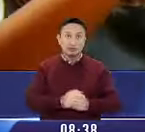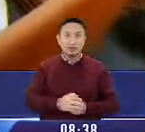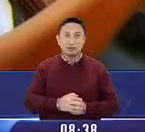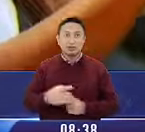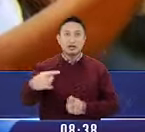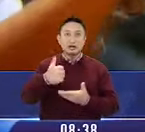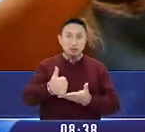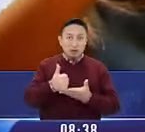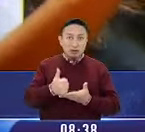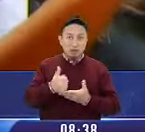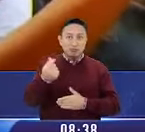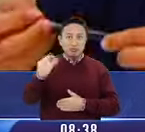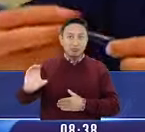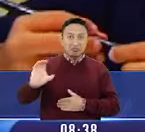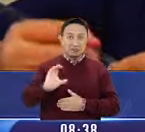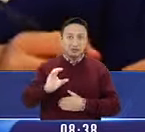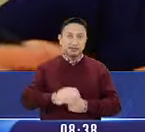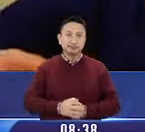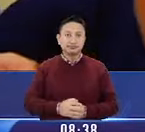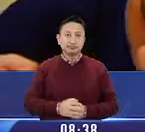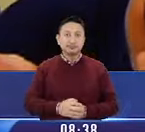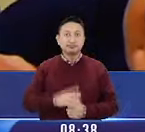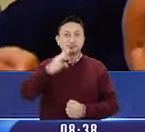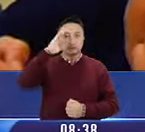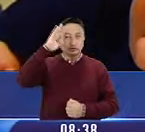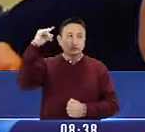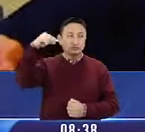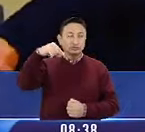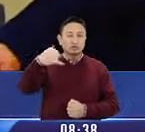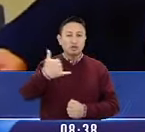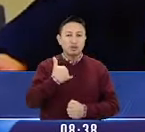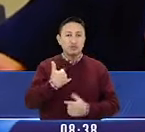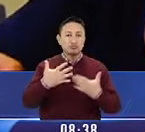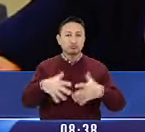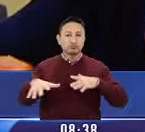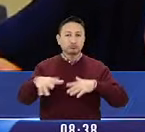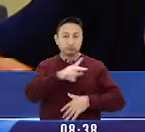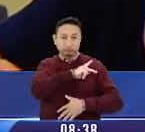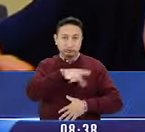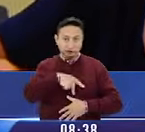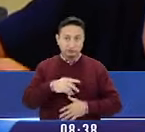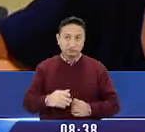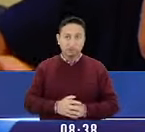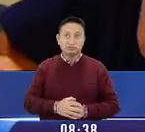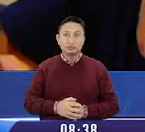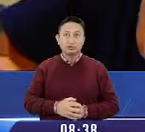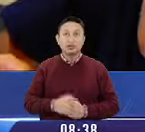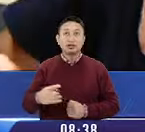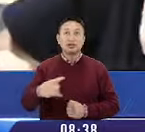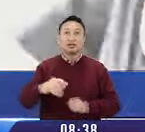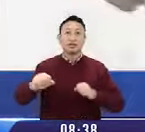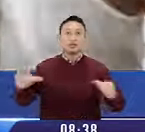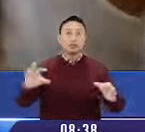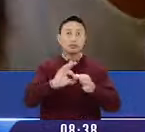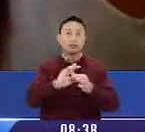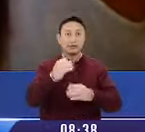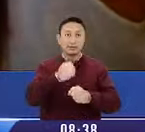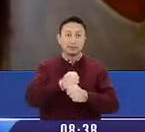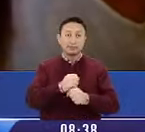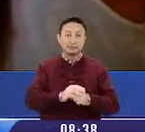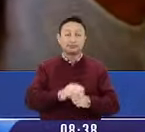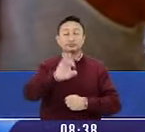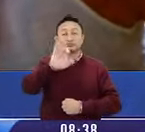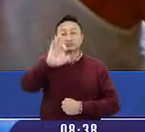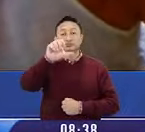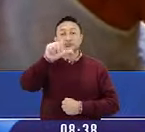su fuente de ingresos. Soñaba con entrelazar sus actividades personales y las laborales. Tatiana Sánchez